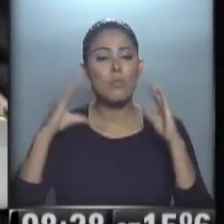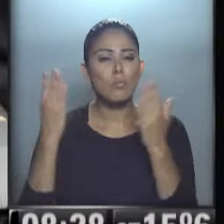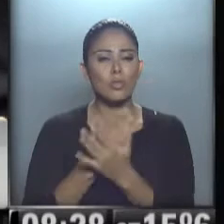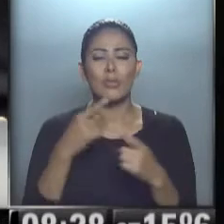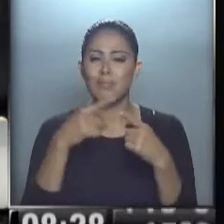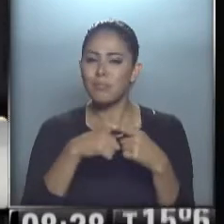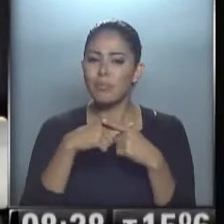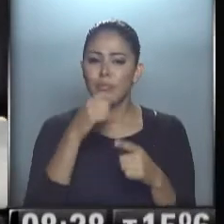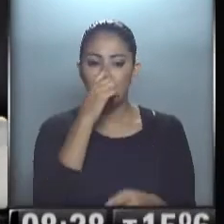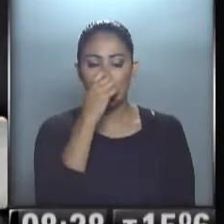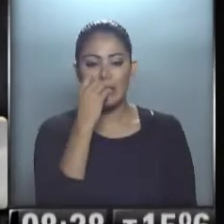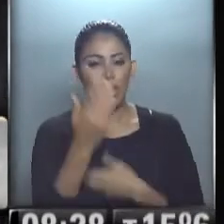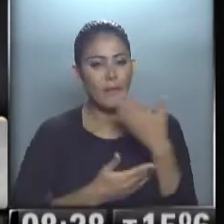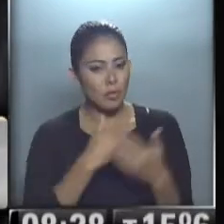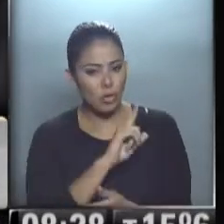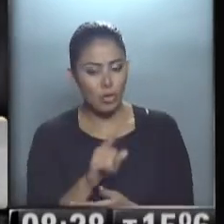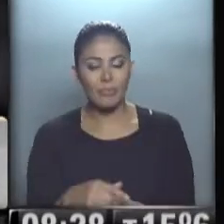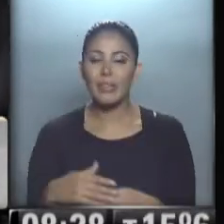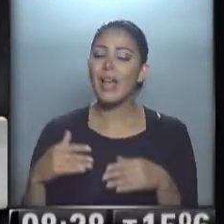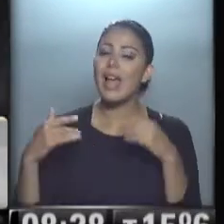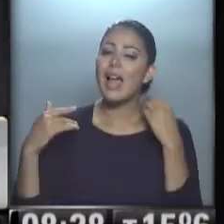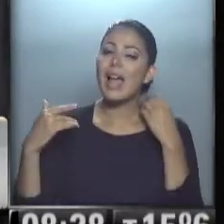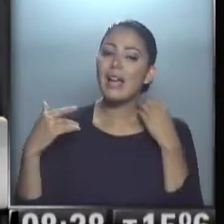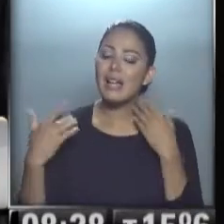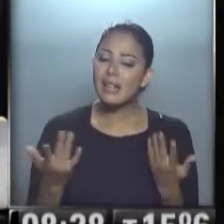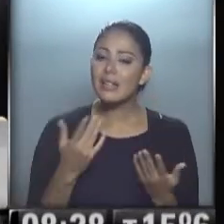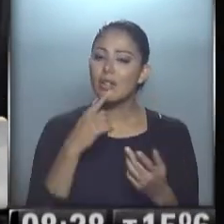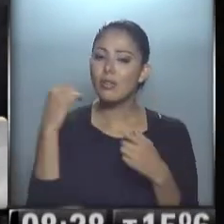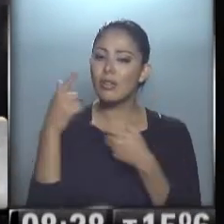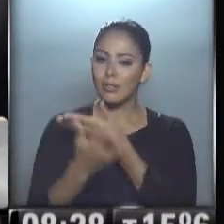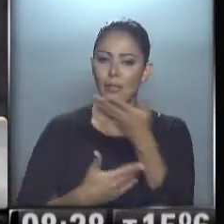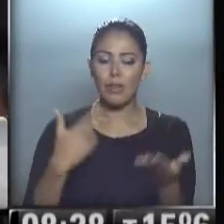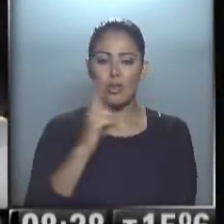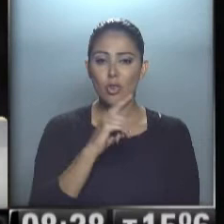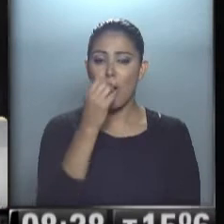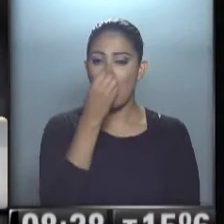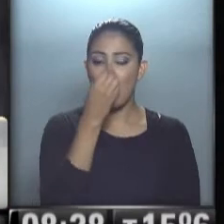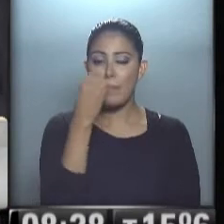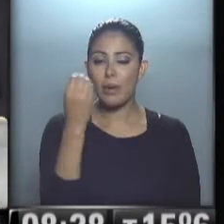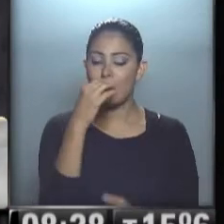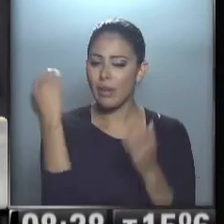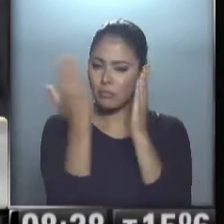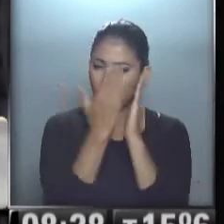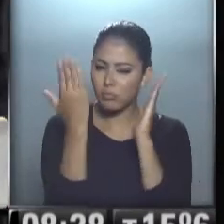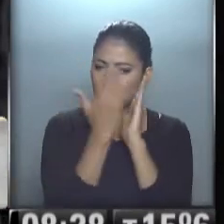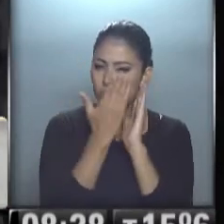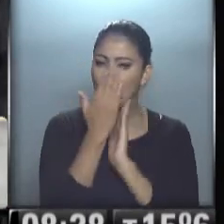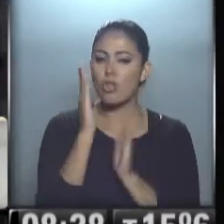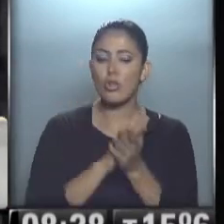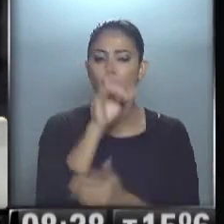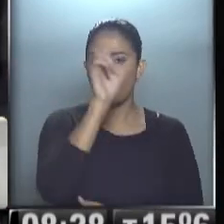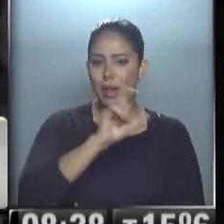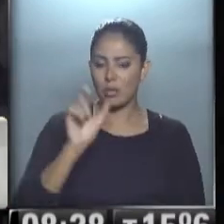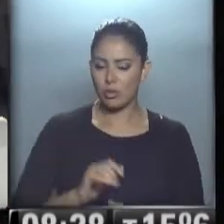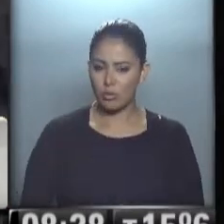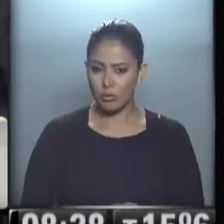de estar también de información claro porque nos íntegramente formación propia sino que ya está hablando de una investigación que hace sobre el cliente es